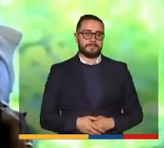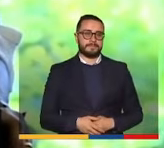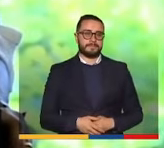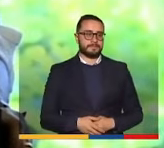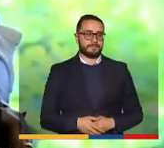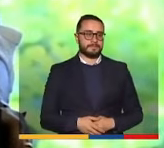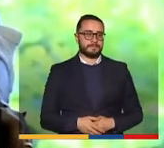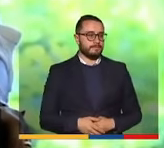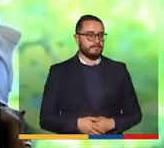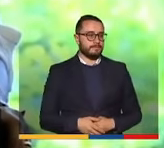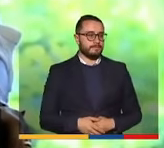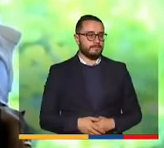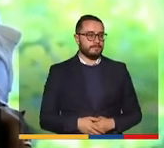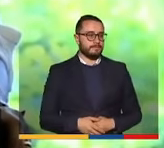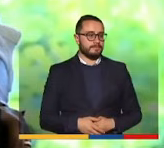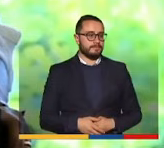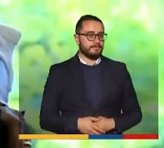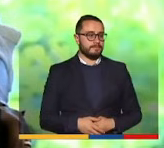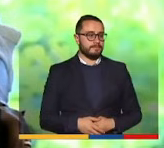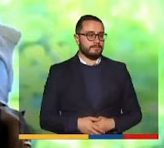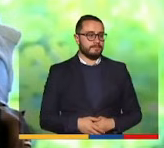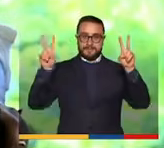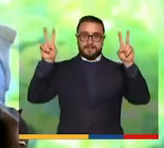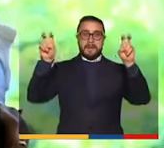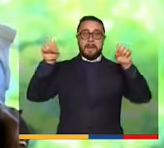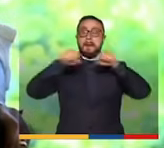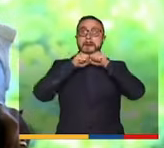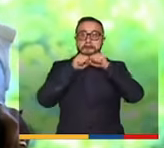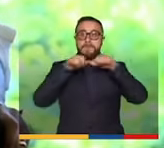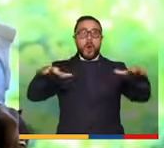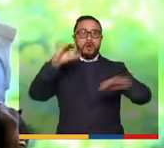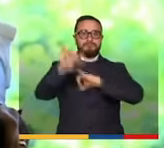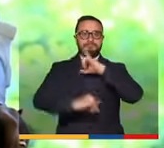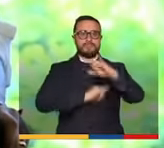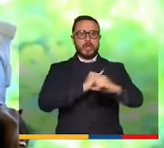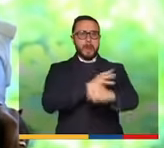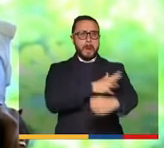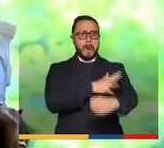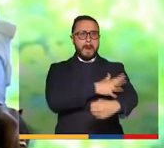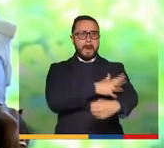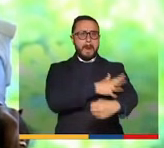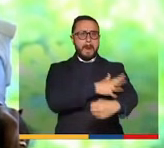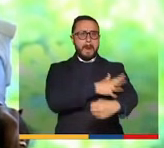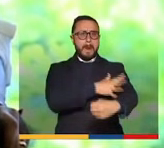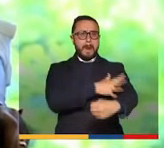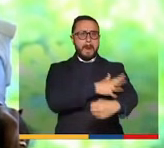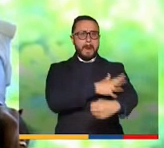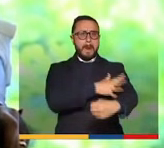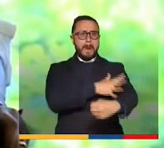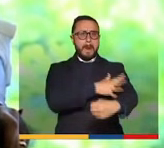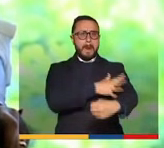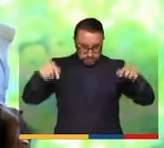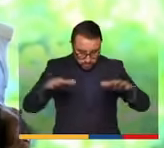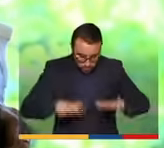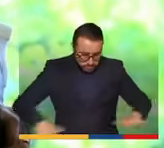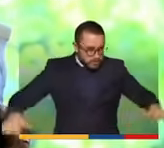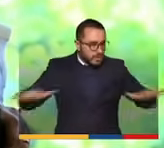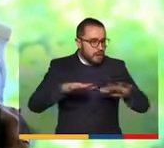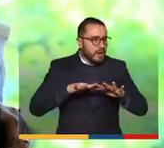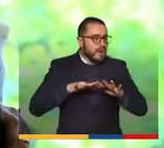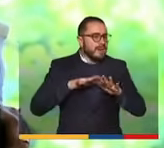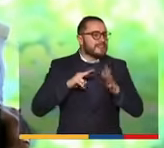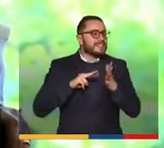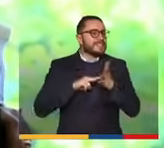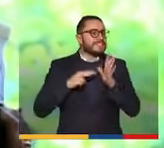el tema indudablemente cobró fuerza internacional, se volvió simbólico, se volvió